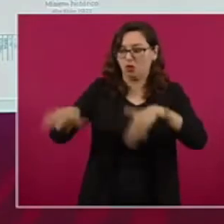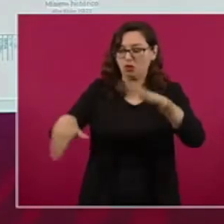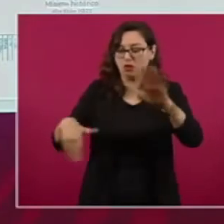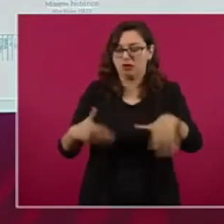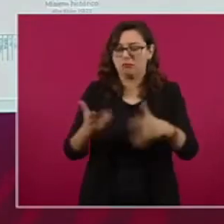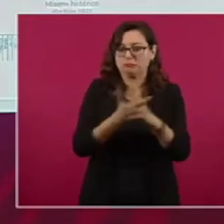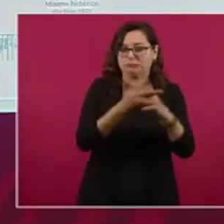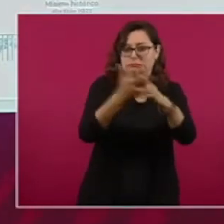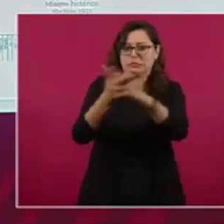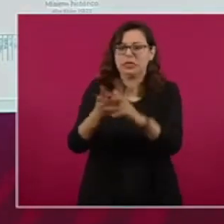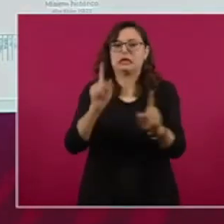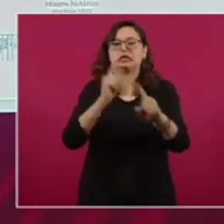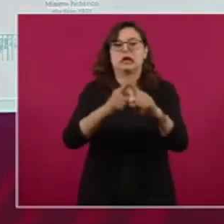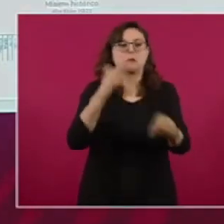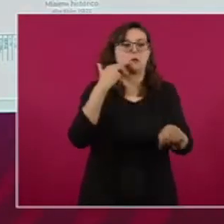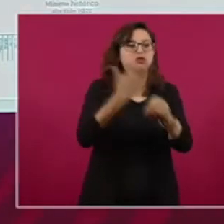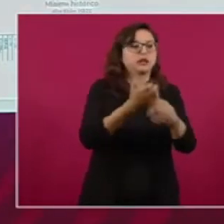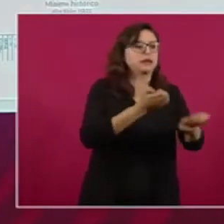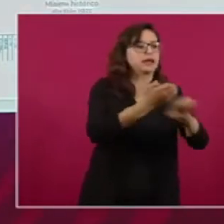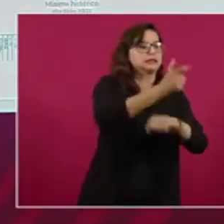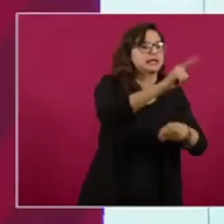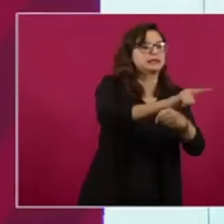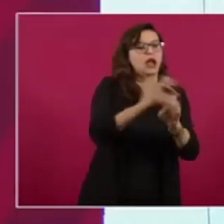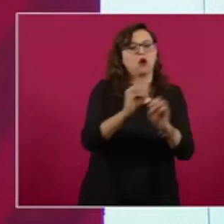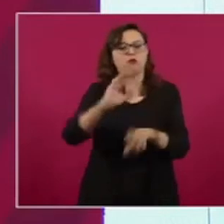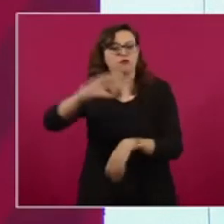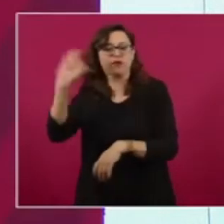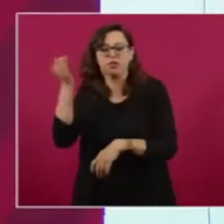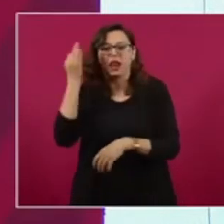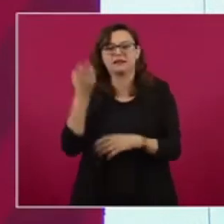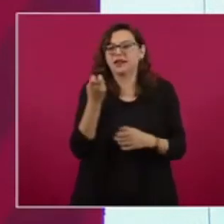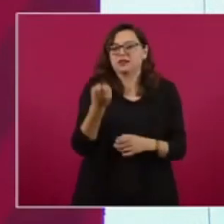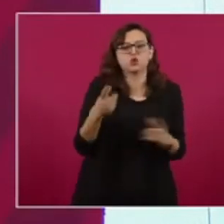si es del fuero común o es del fuero federal.